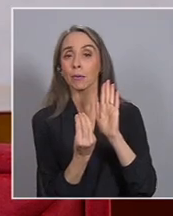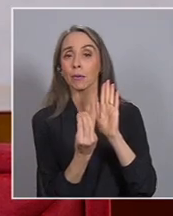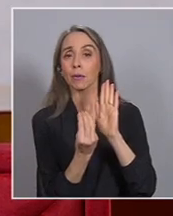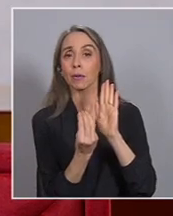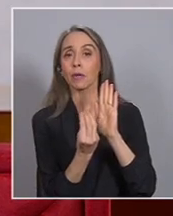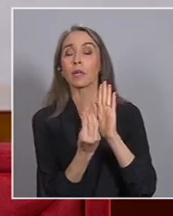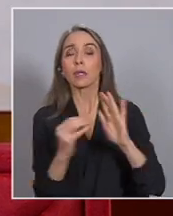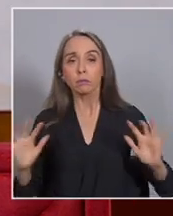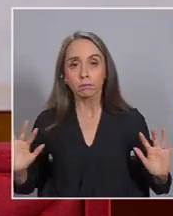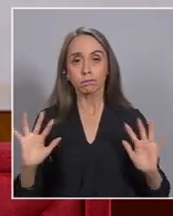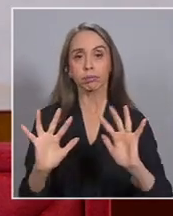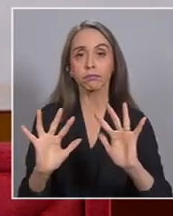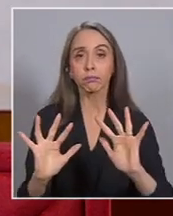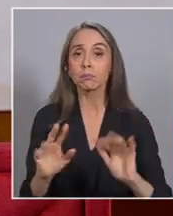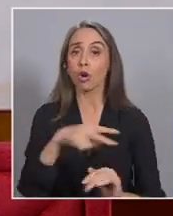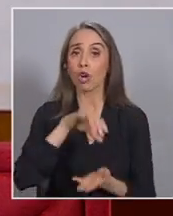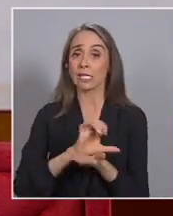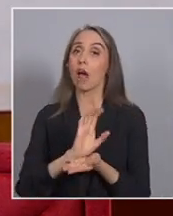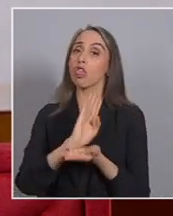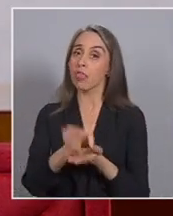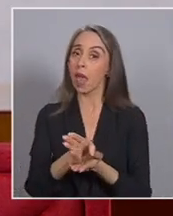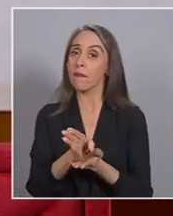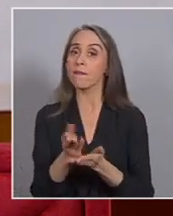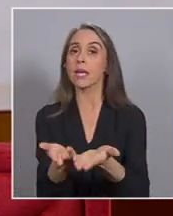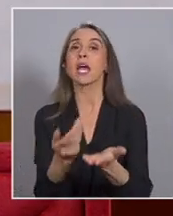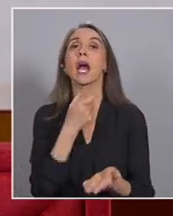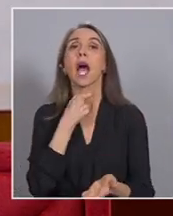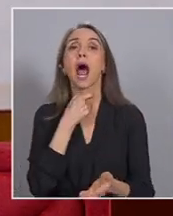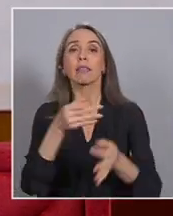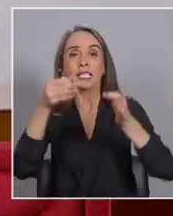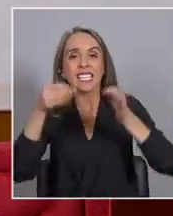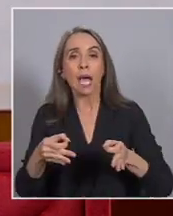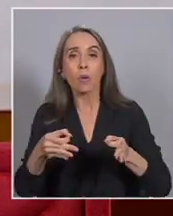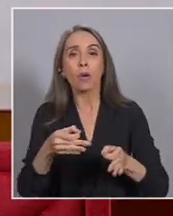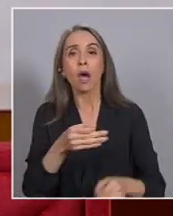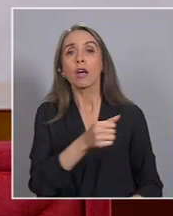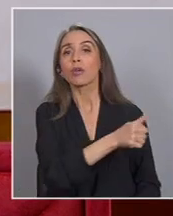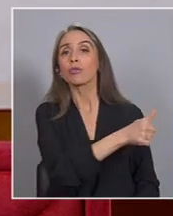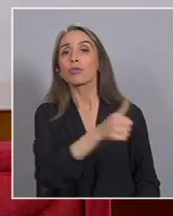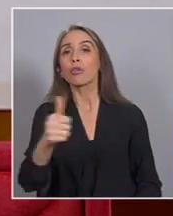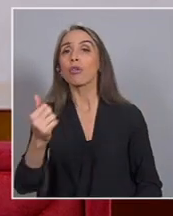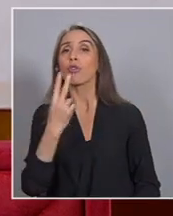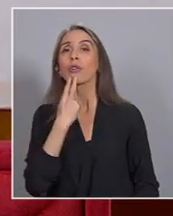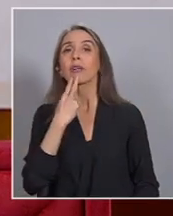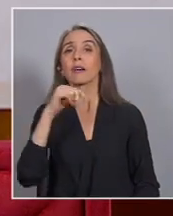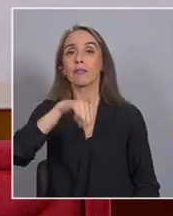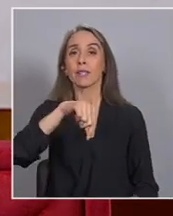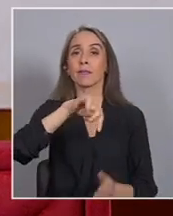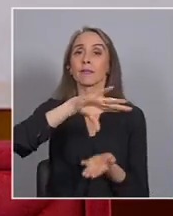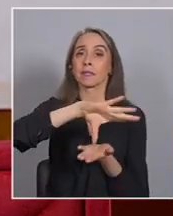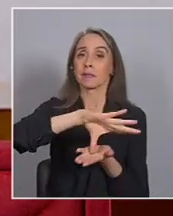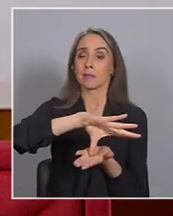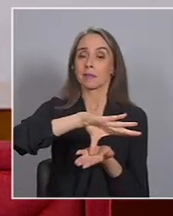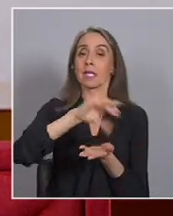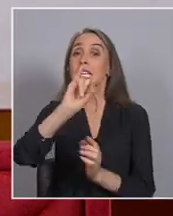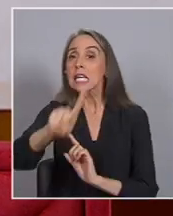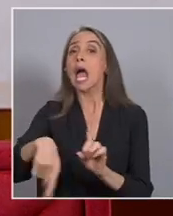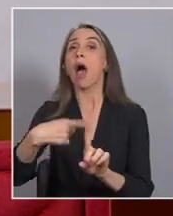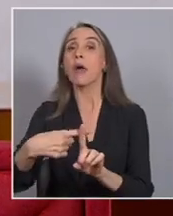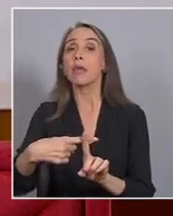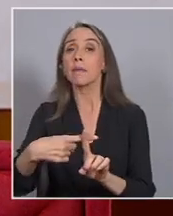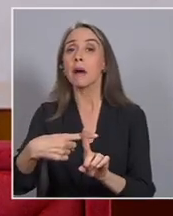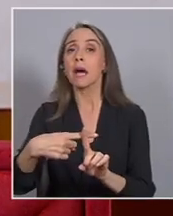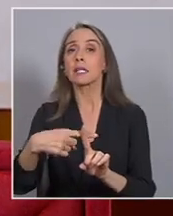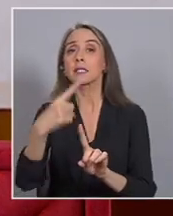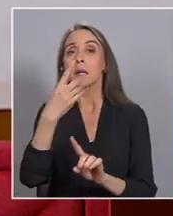nuestro despliegue en el deber que tenemos como Estado de garantizar la seguridad a todos nuestros habitantes y además dar una